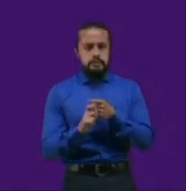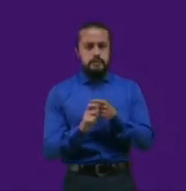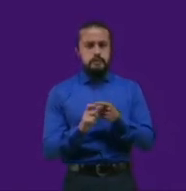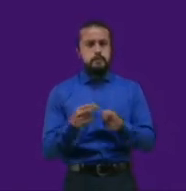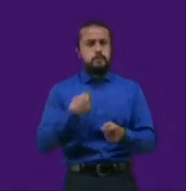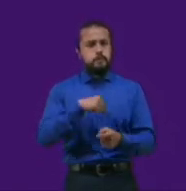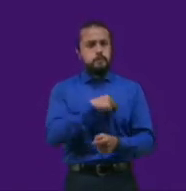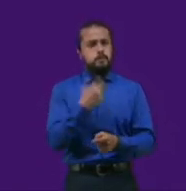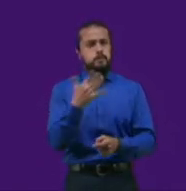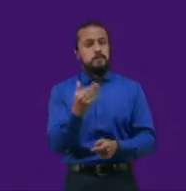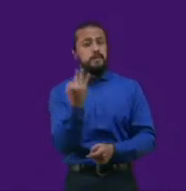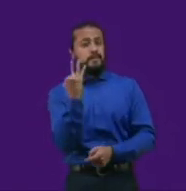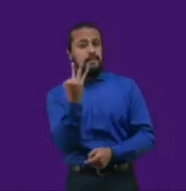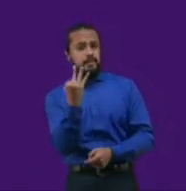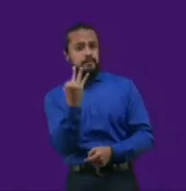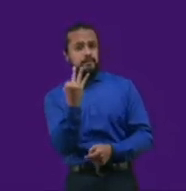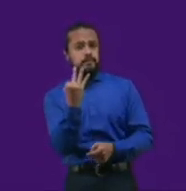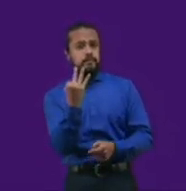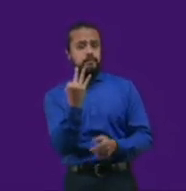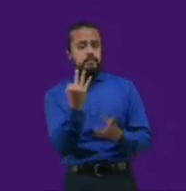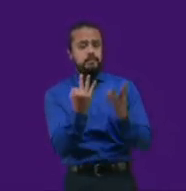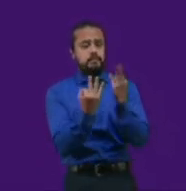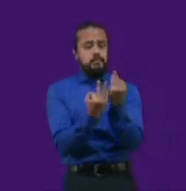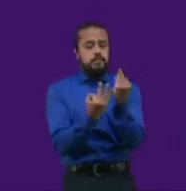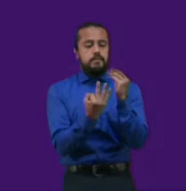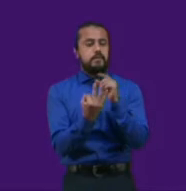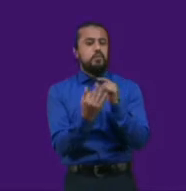menos en tres la historia. Digamos que